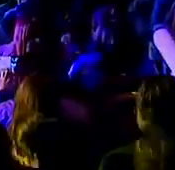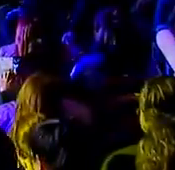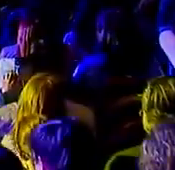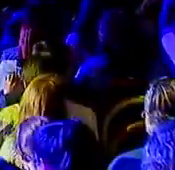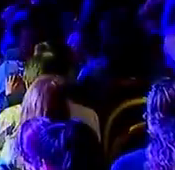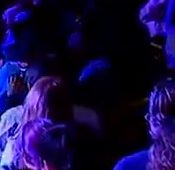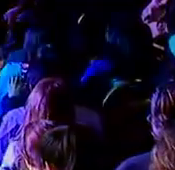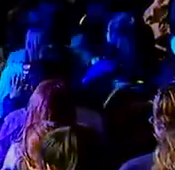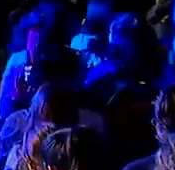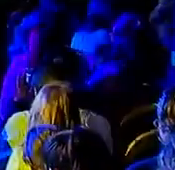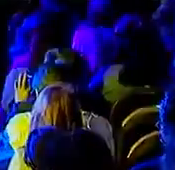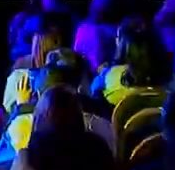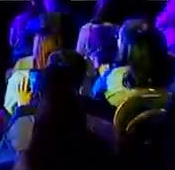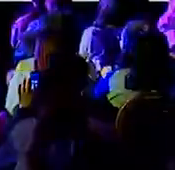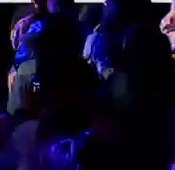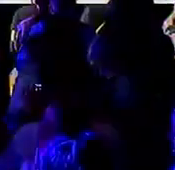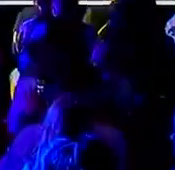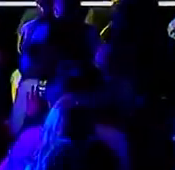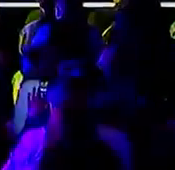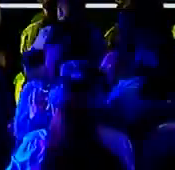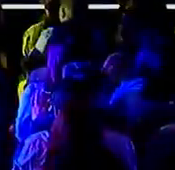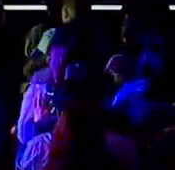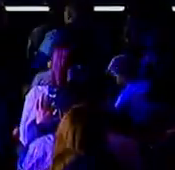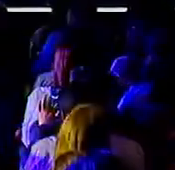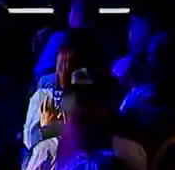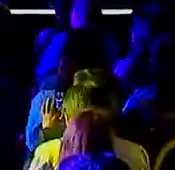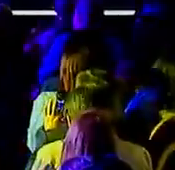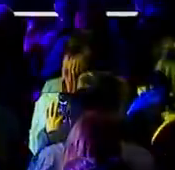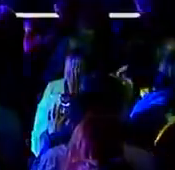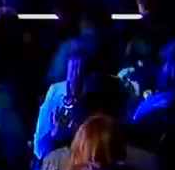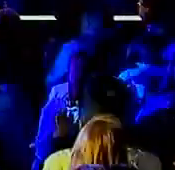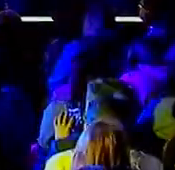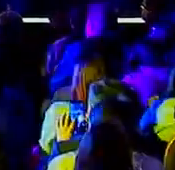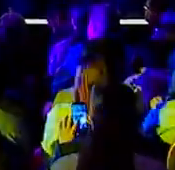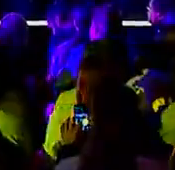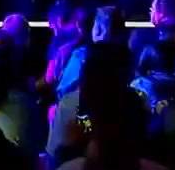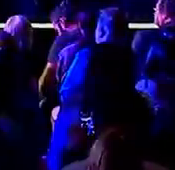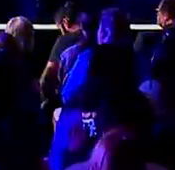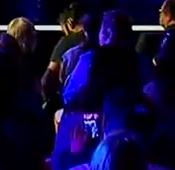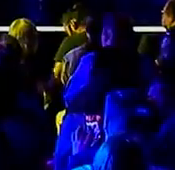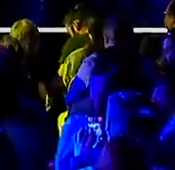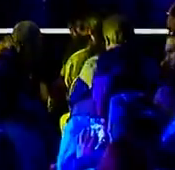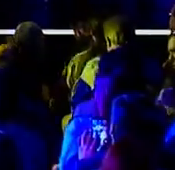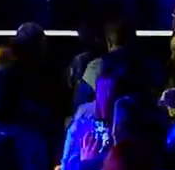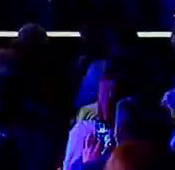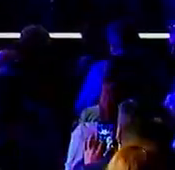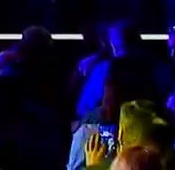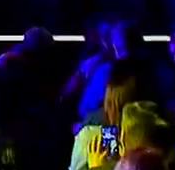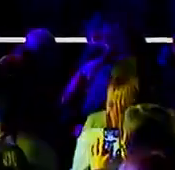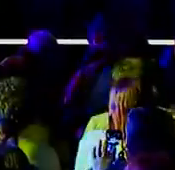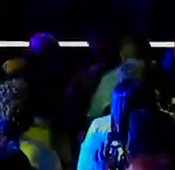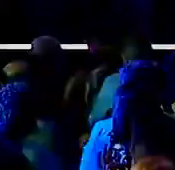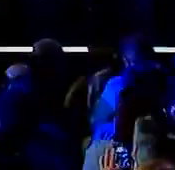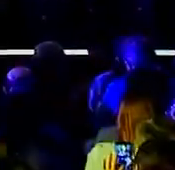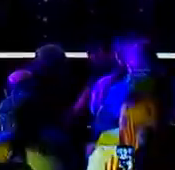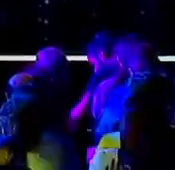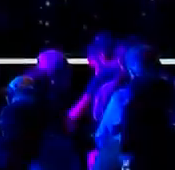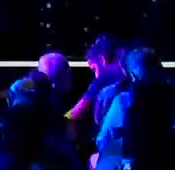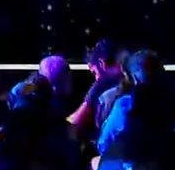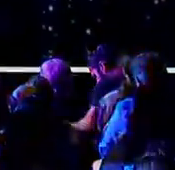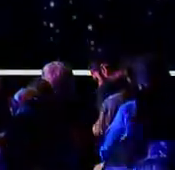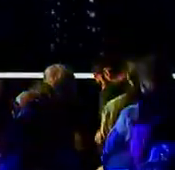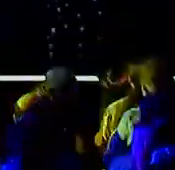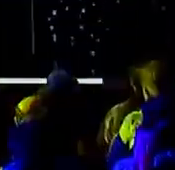en tu cerebro están trabajando en este mismo momento para generar una experiencia consciente, una experiencia a la que comúnmente